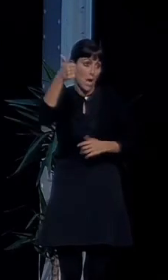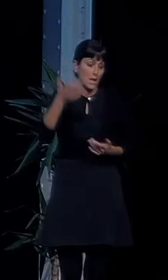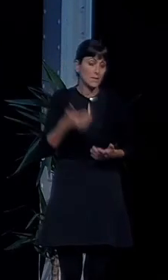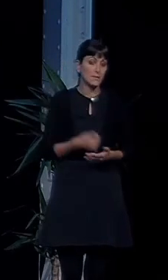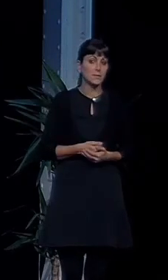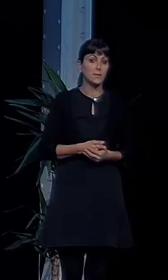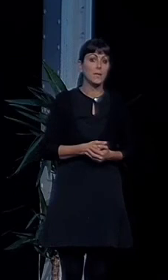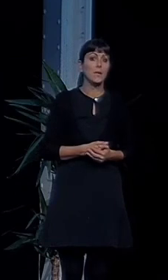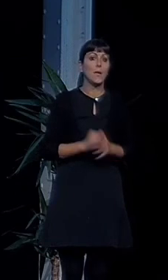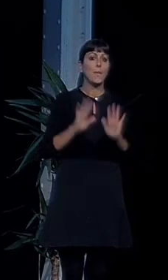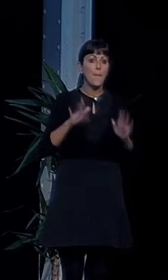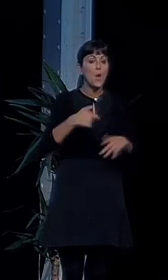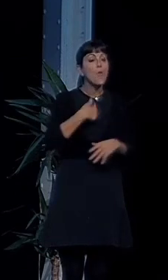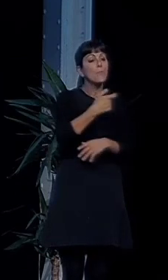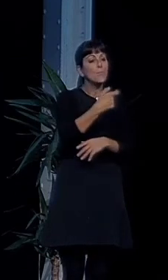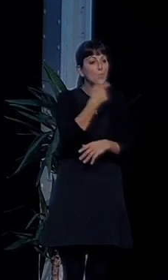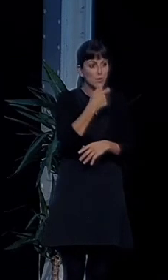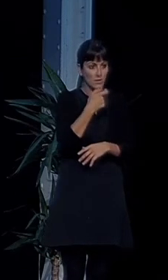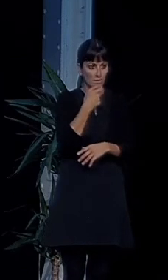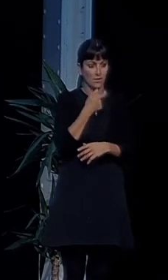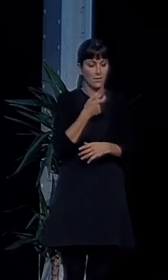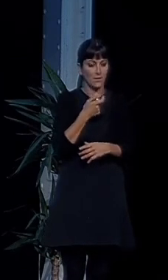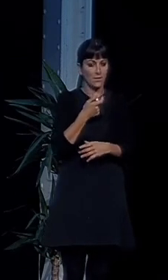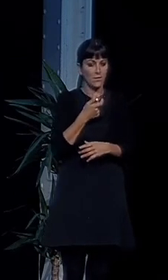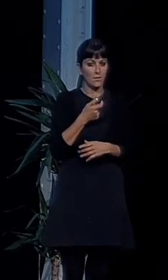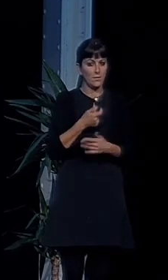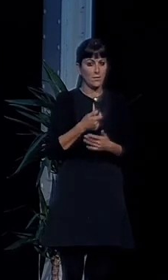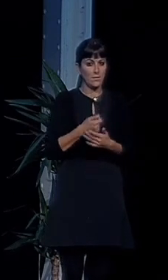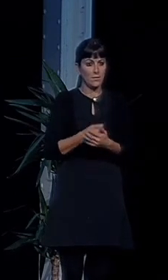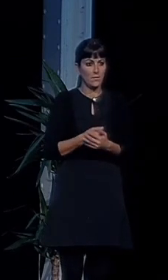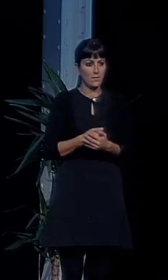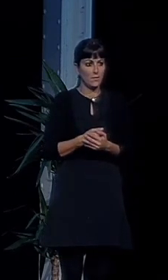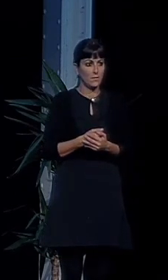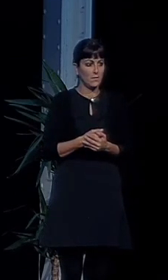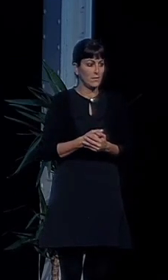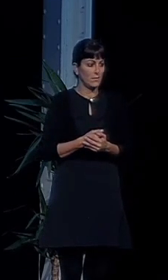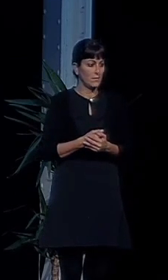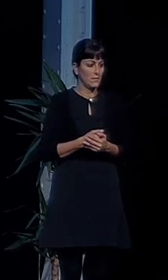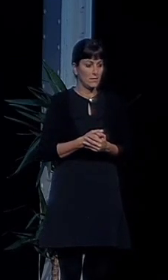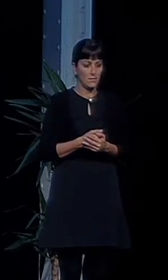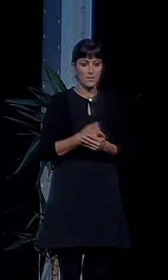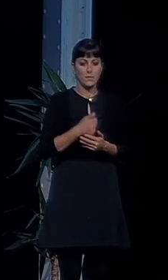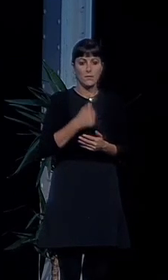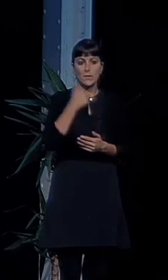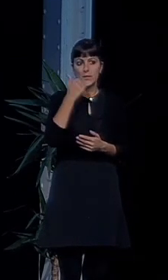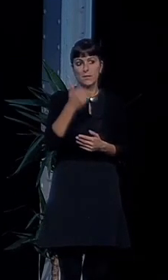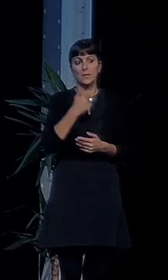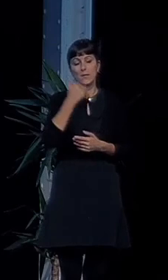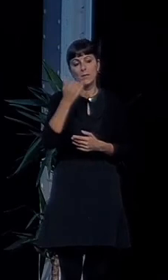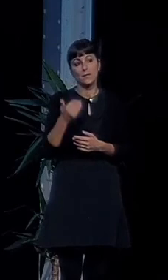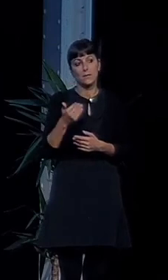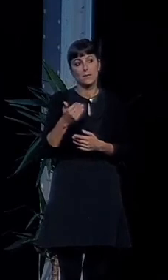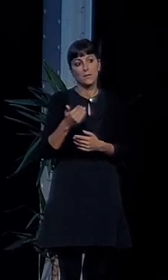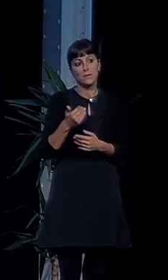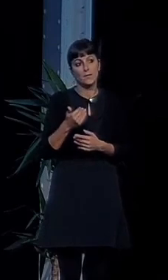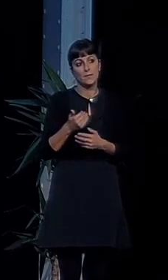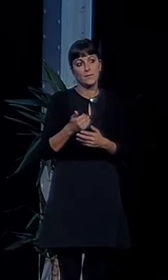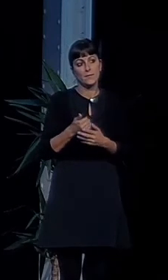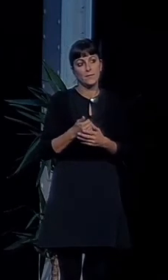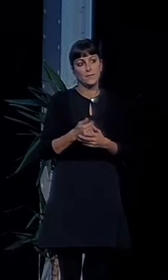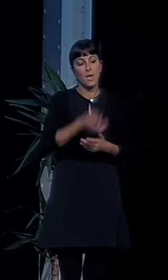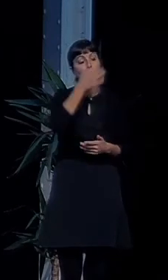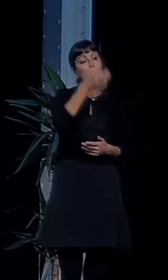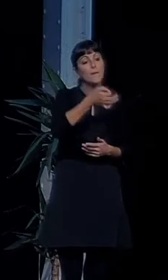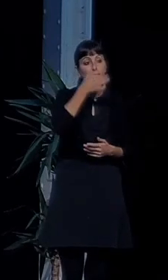sí que me gustaría es como, o sea, no te pido la llave mágica porque sé que la tenemos que construir entre todas, ¿no? Pero sí es como qué otro tipo de relatos